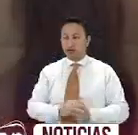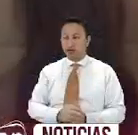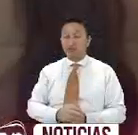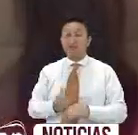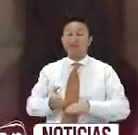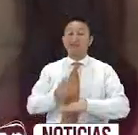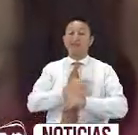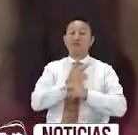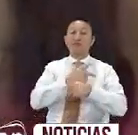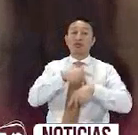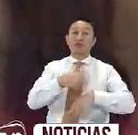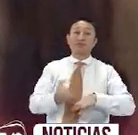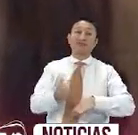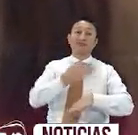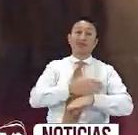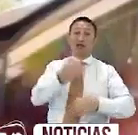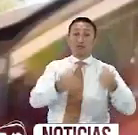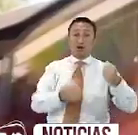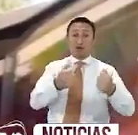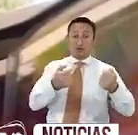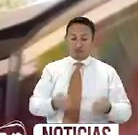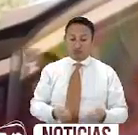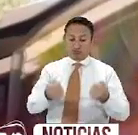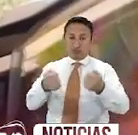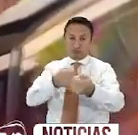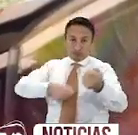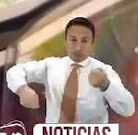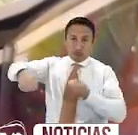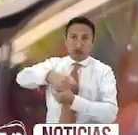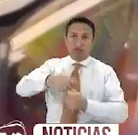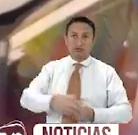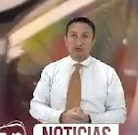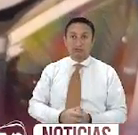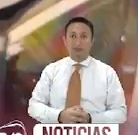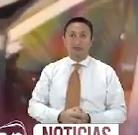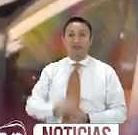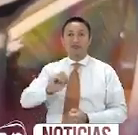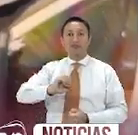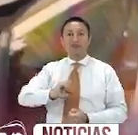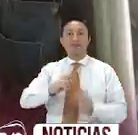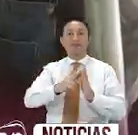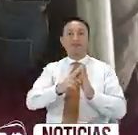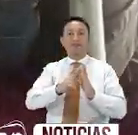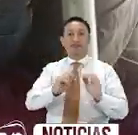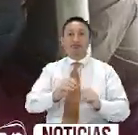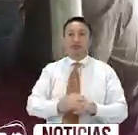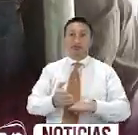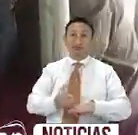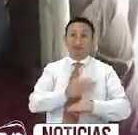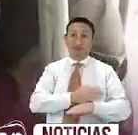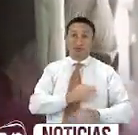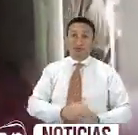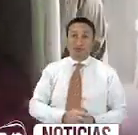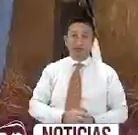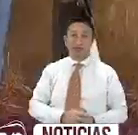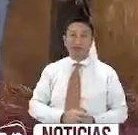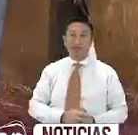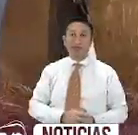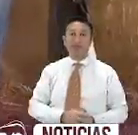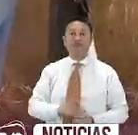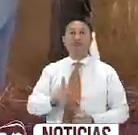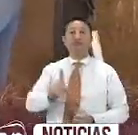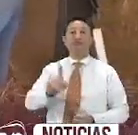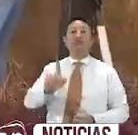tuvieron que entregar su anterior vehículo como parte de pago, además cumplir con algunos requisitos preestablecidos. En otro ámbito, el